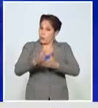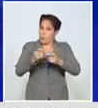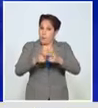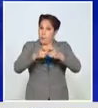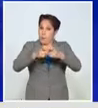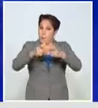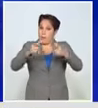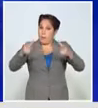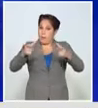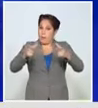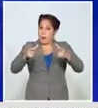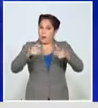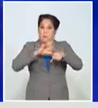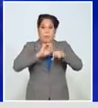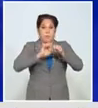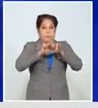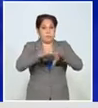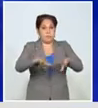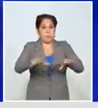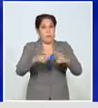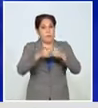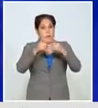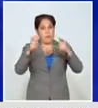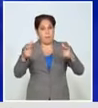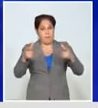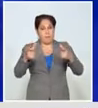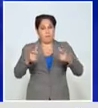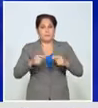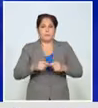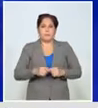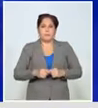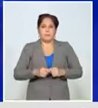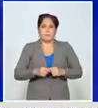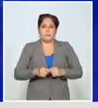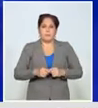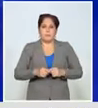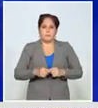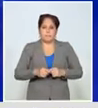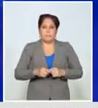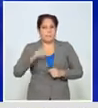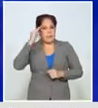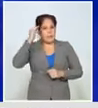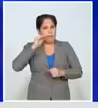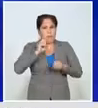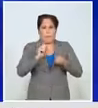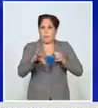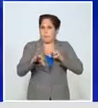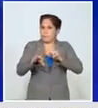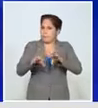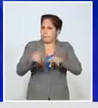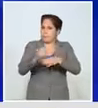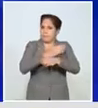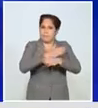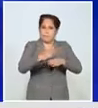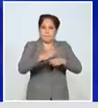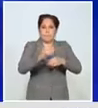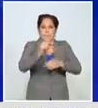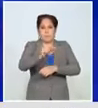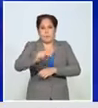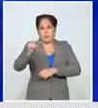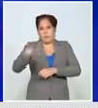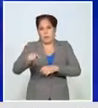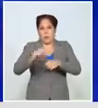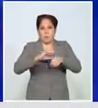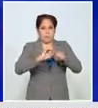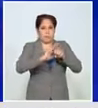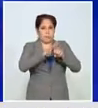el nivel de transmisión en nuestro país, sigue siendo alto el nivel de dispersión, sigue siendo alto el nivel de riesgo